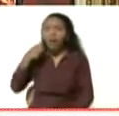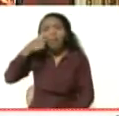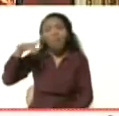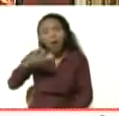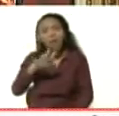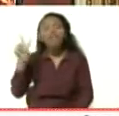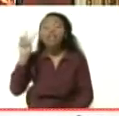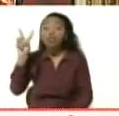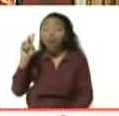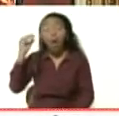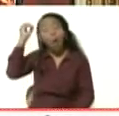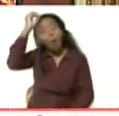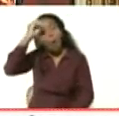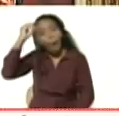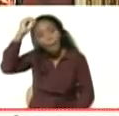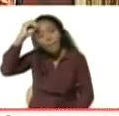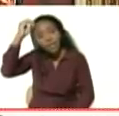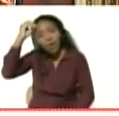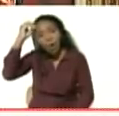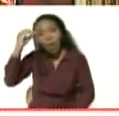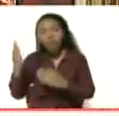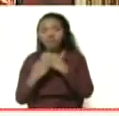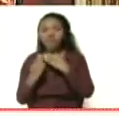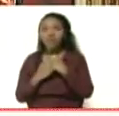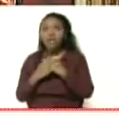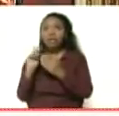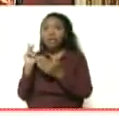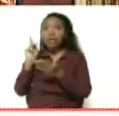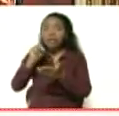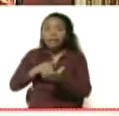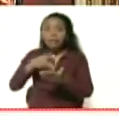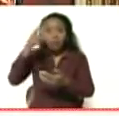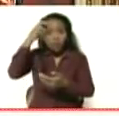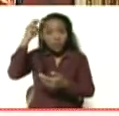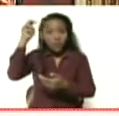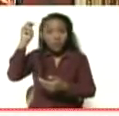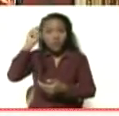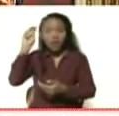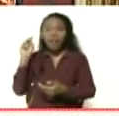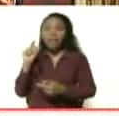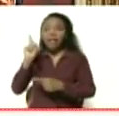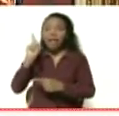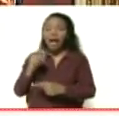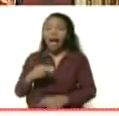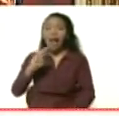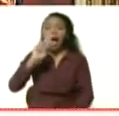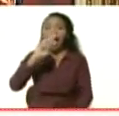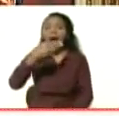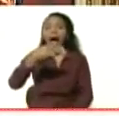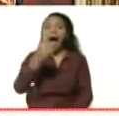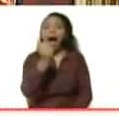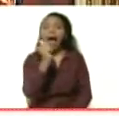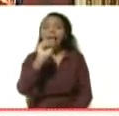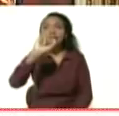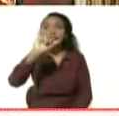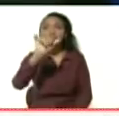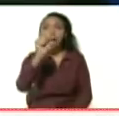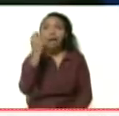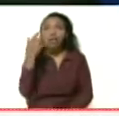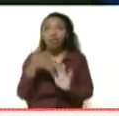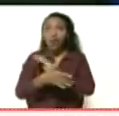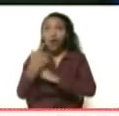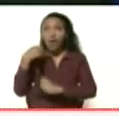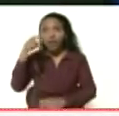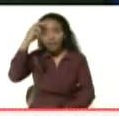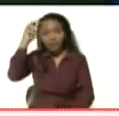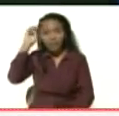Venezuela opine. Está llegando nuestro canciller, mira. Está llegando desde La Haya. Vamos a darle un aplauso al canciller de la República Bolivariana